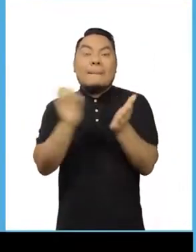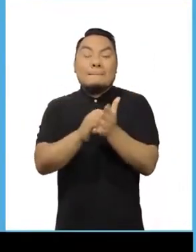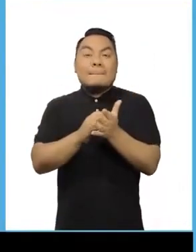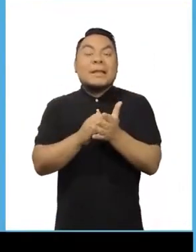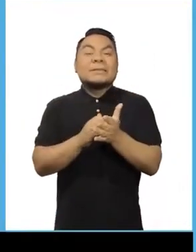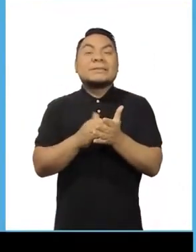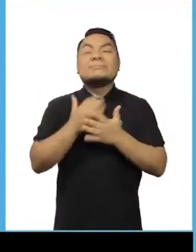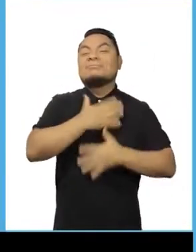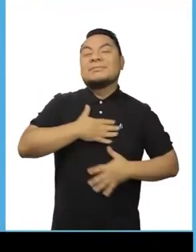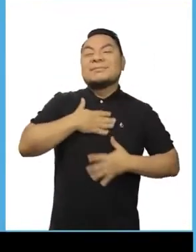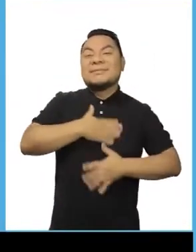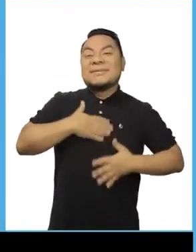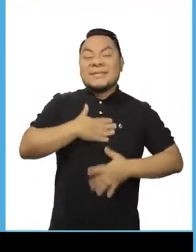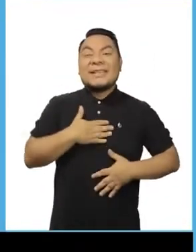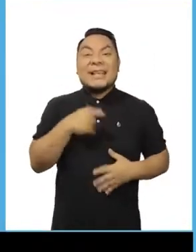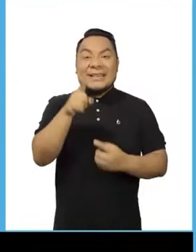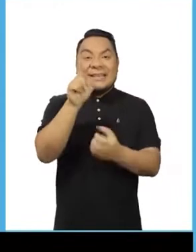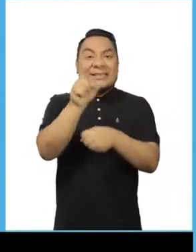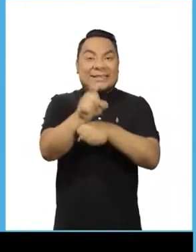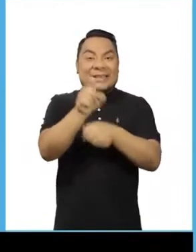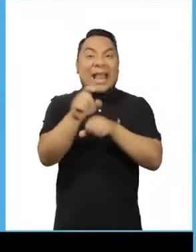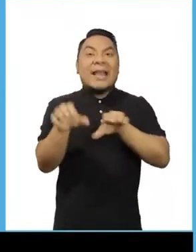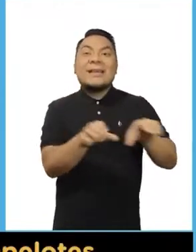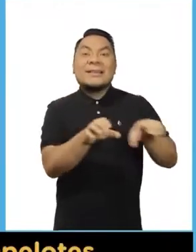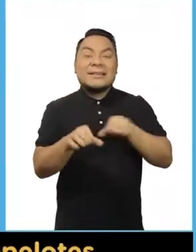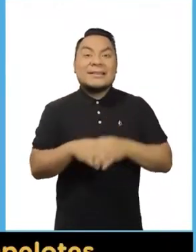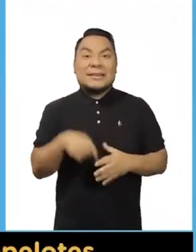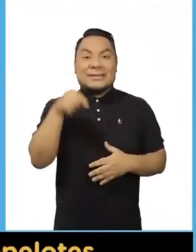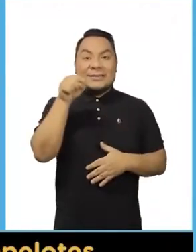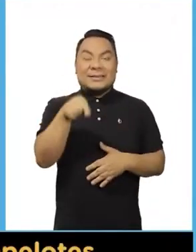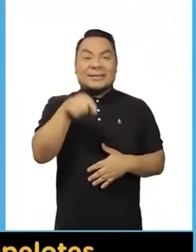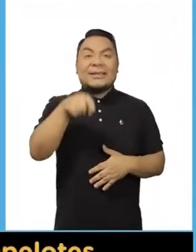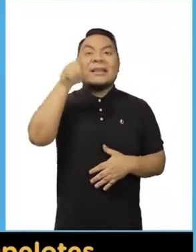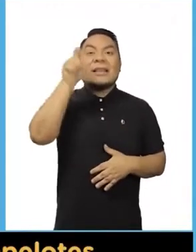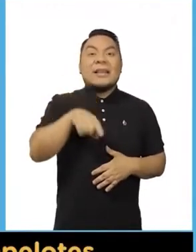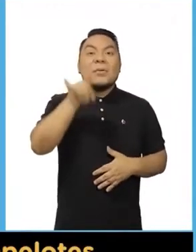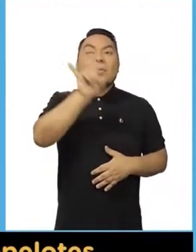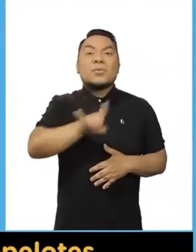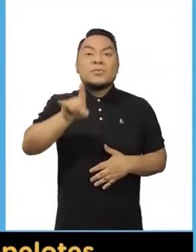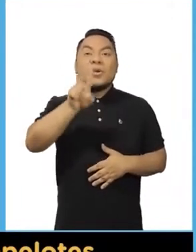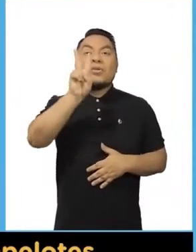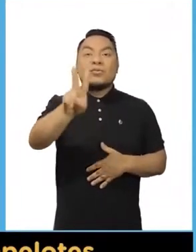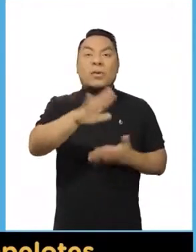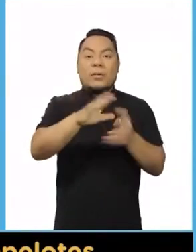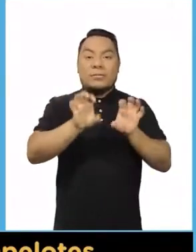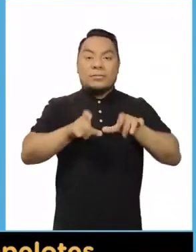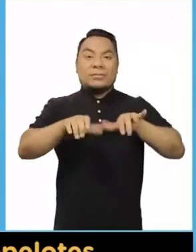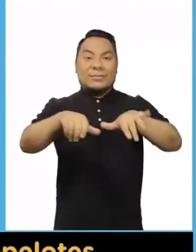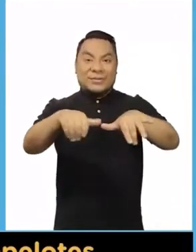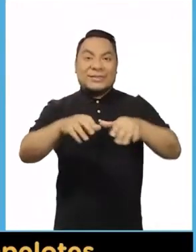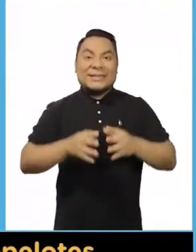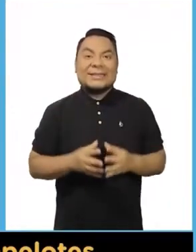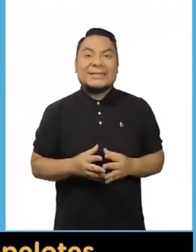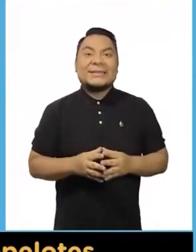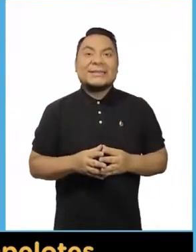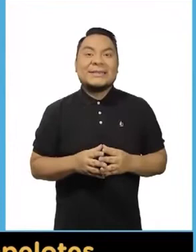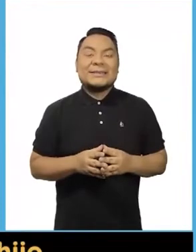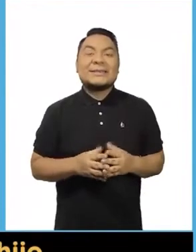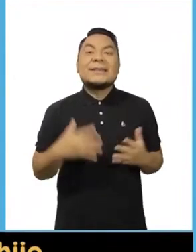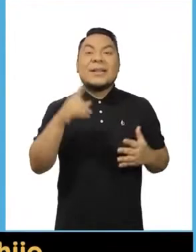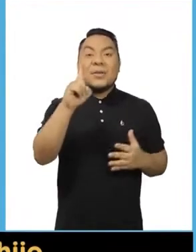más divertido, te enseñaré una actividad. Para eso, debes usar dos cartulinas o